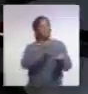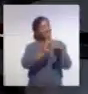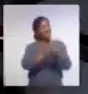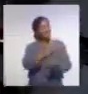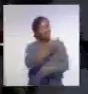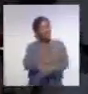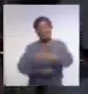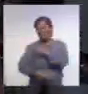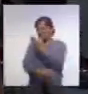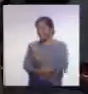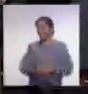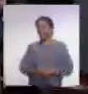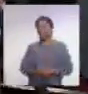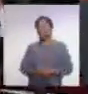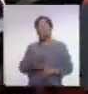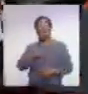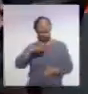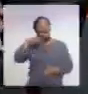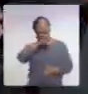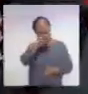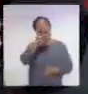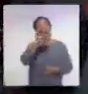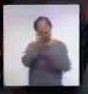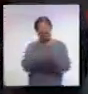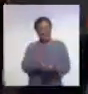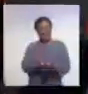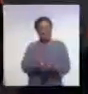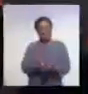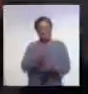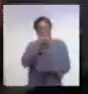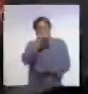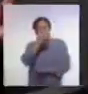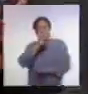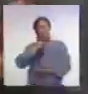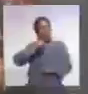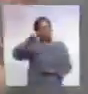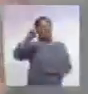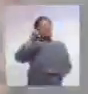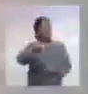Buenas tardes. Nosotros vamos rapidísimo a la pausa, no se vaya, quédese aquí. Regresamos.